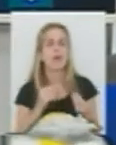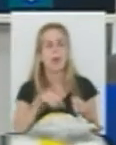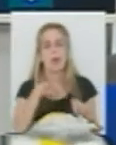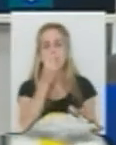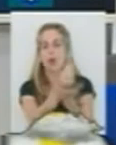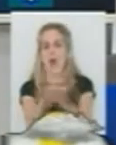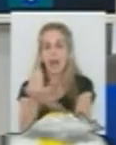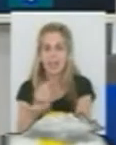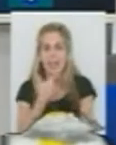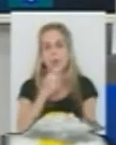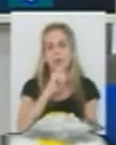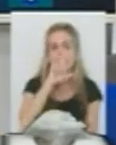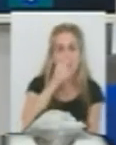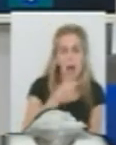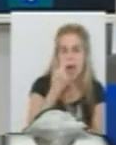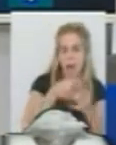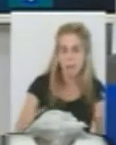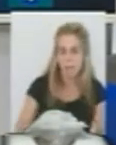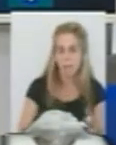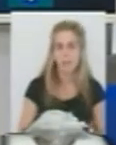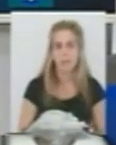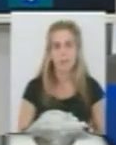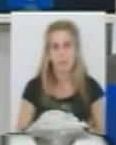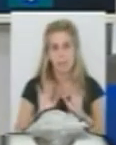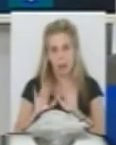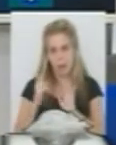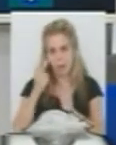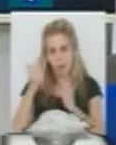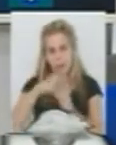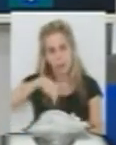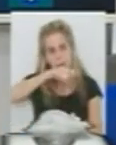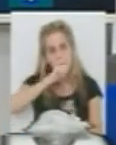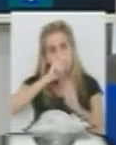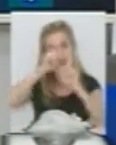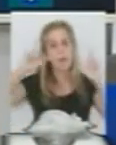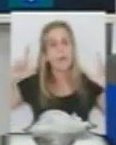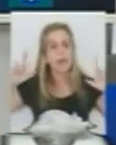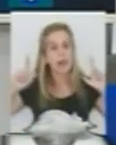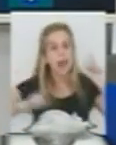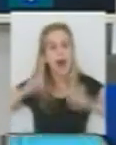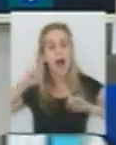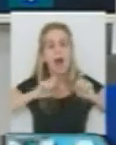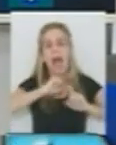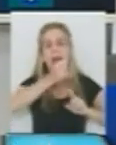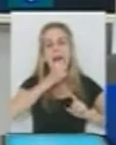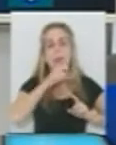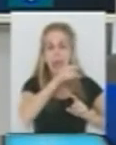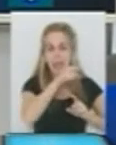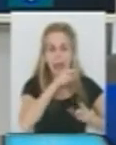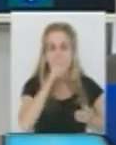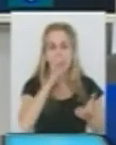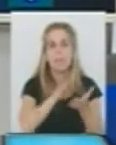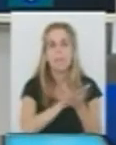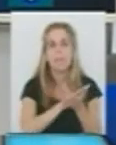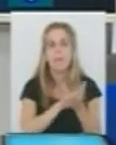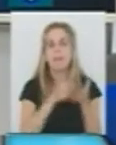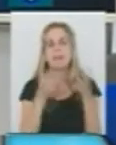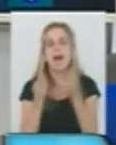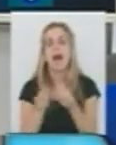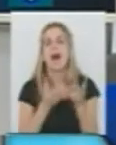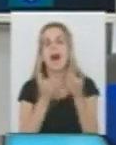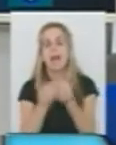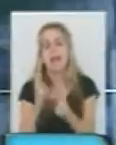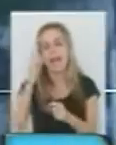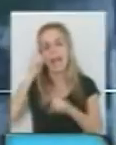voy a mostrar una encuesta, ¿eh? Se van a sorprender porque hay una encuesta que lo puede hacer sonreír a Darío Giustozzi, ¿eh? El ex intendente del